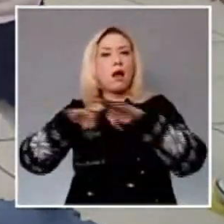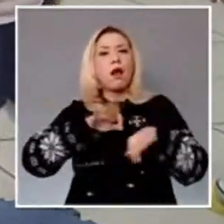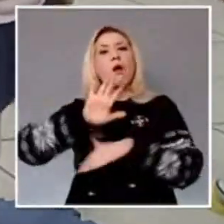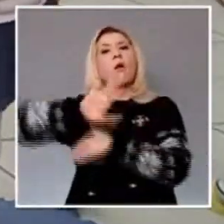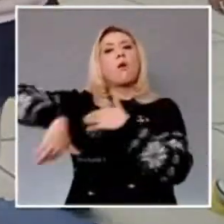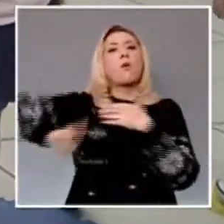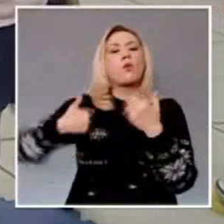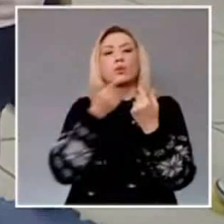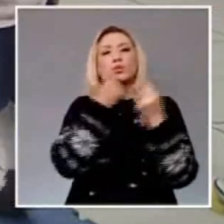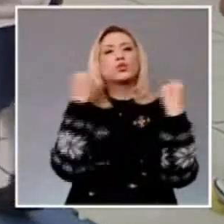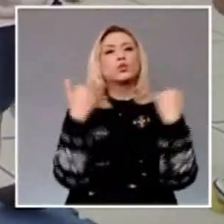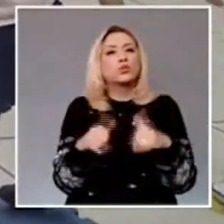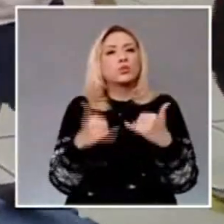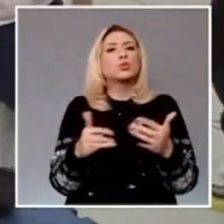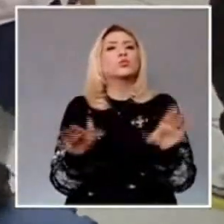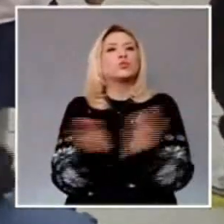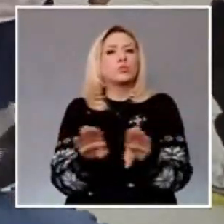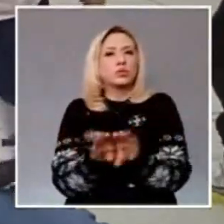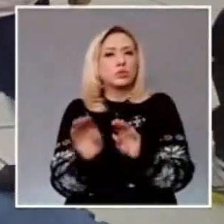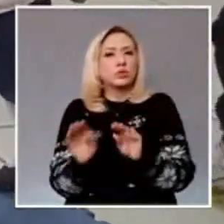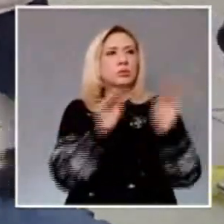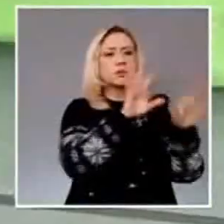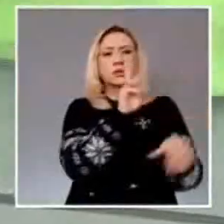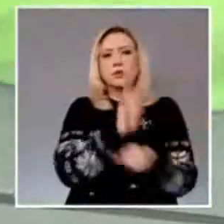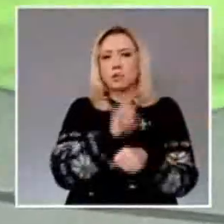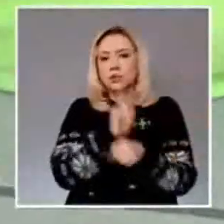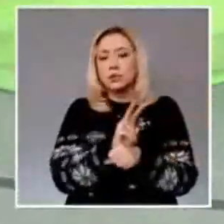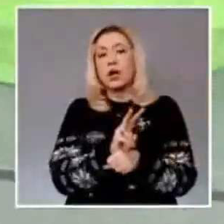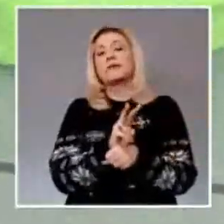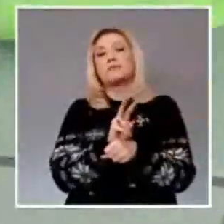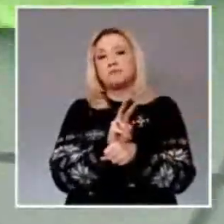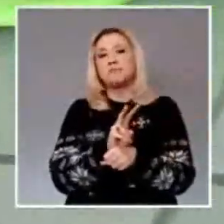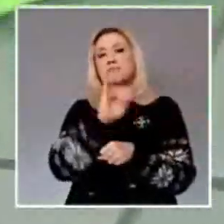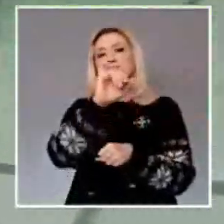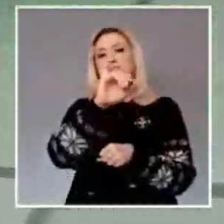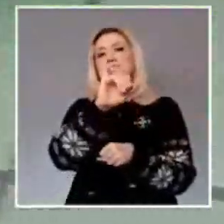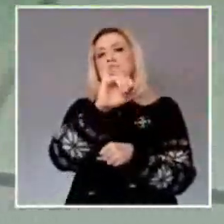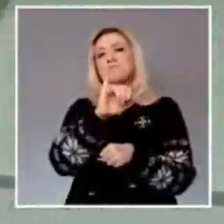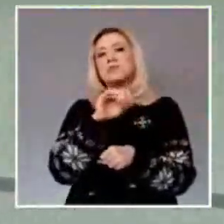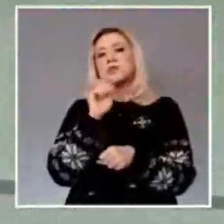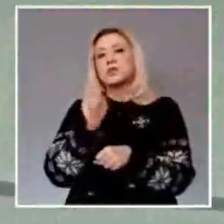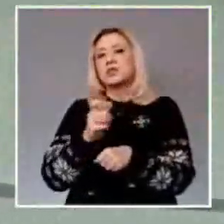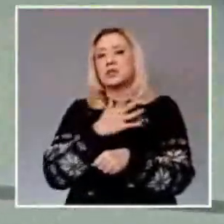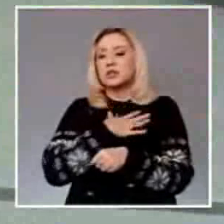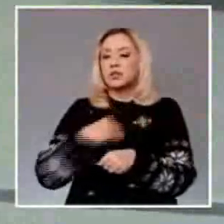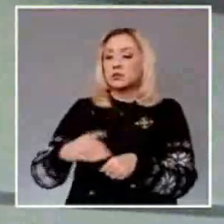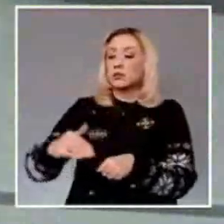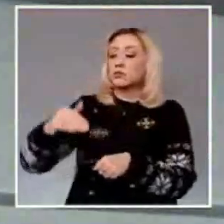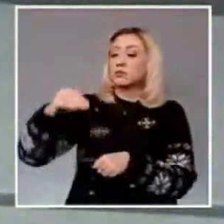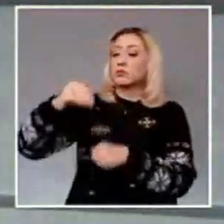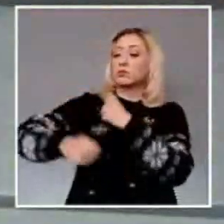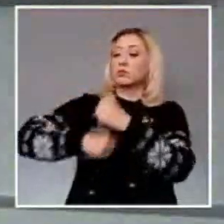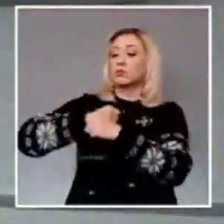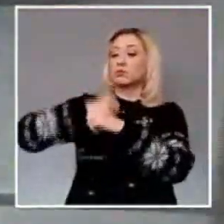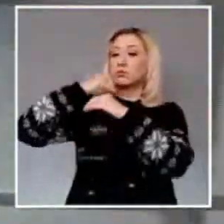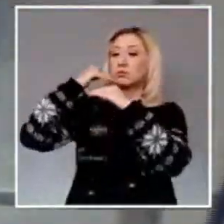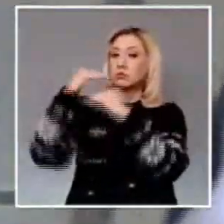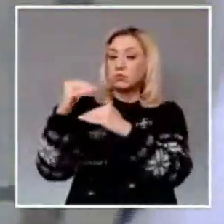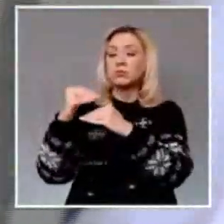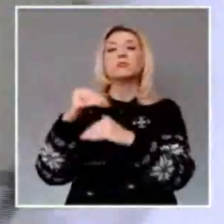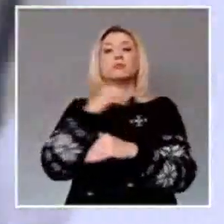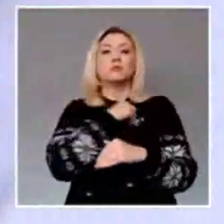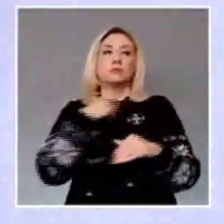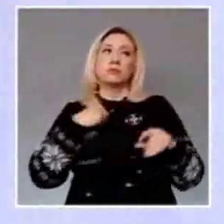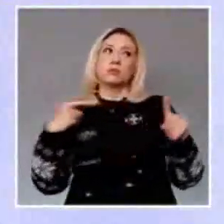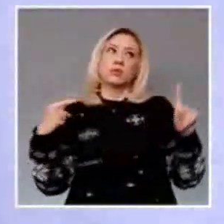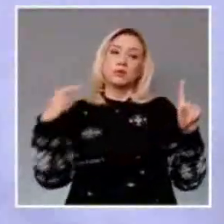la Corte en este tema van desde la edad máxima de las y los hijos para recibir este servicio, las obligaciones del Estado para garantizarlo y el